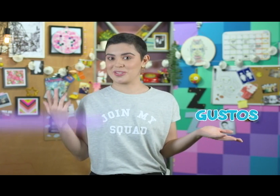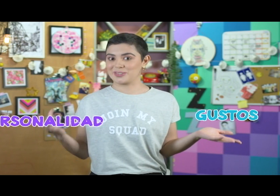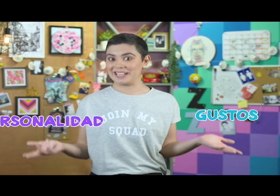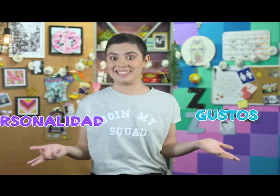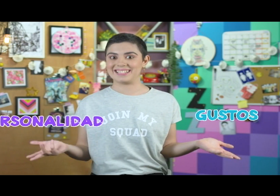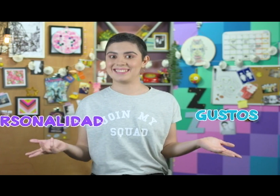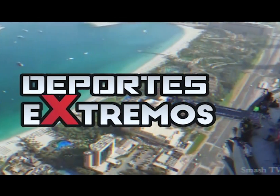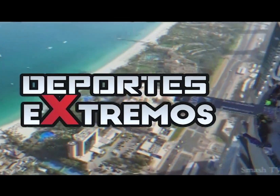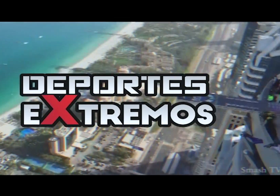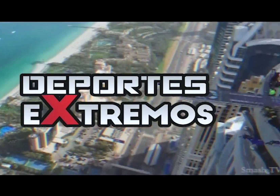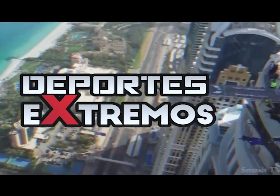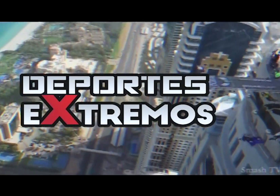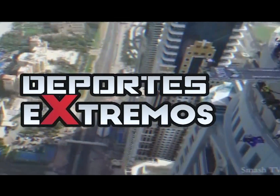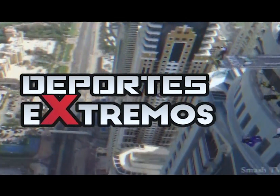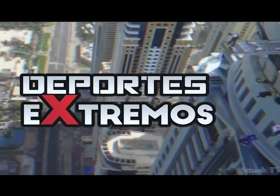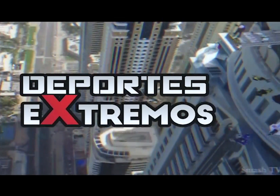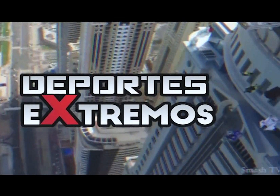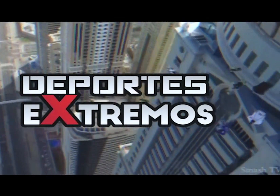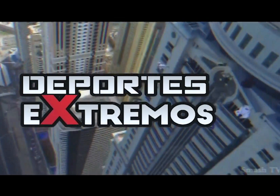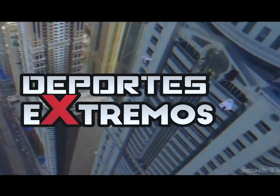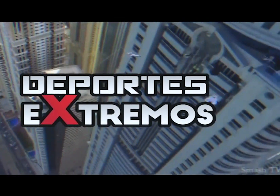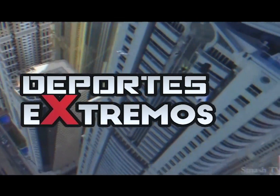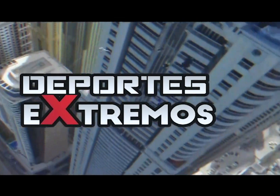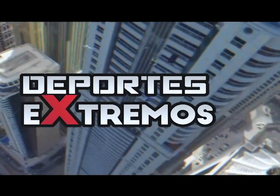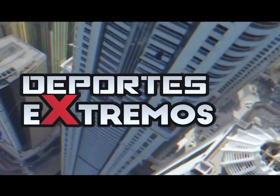su personalidad.